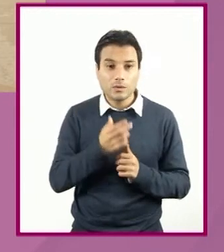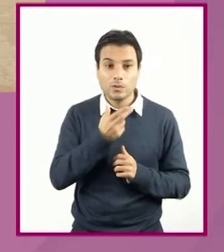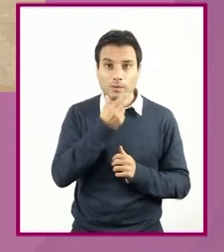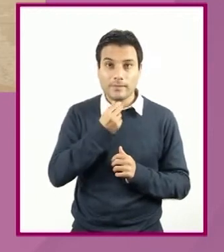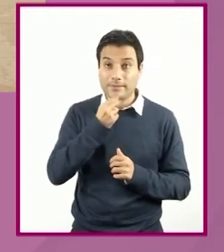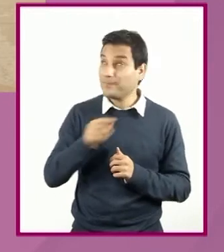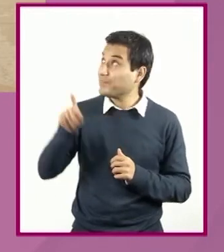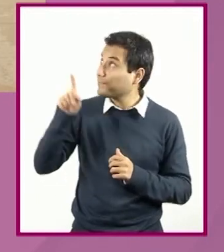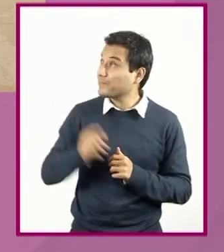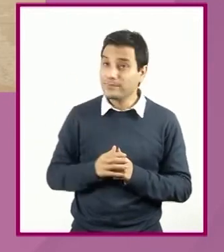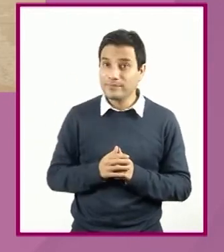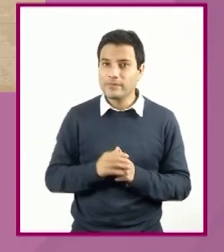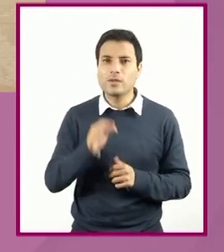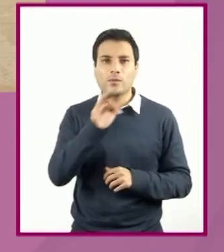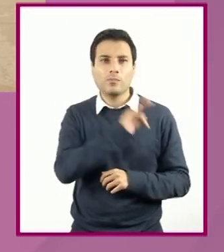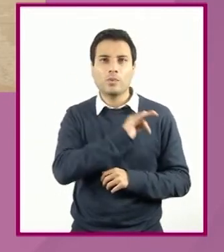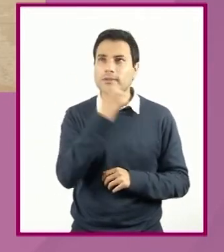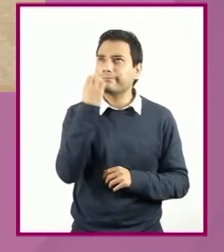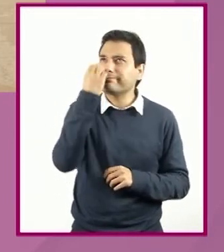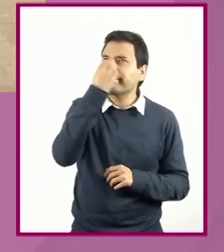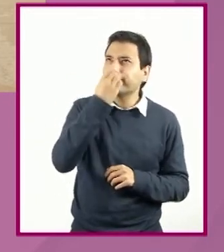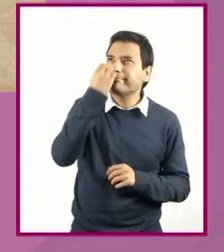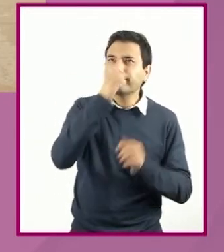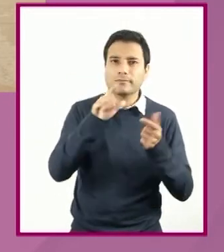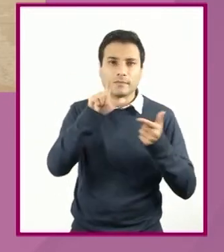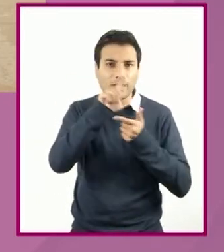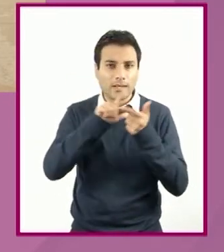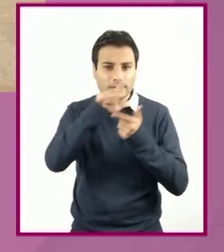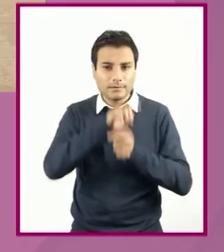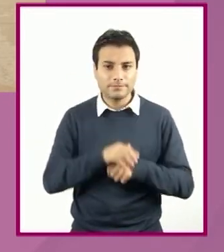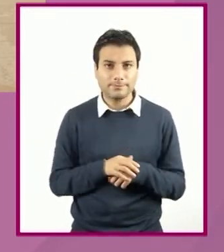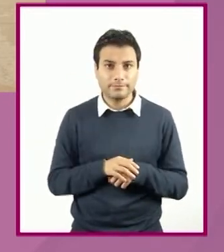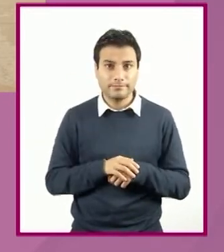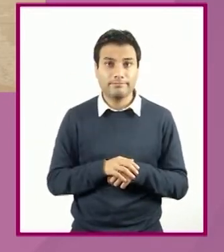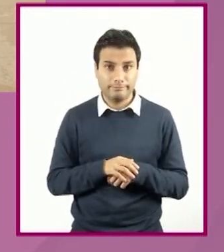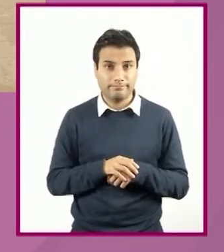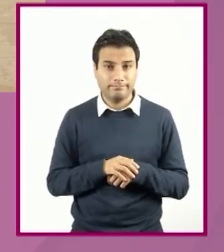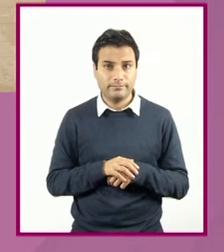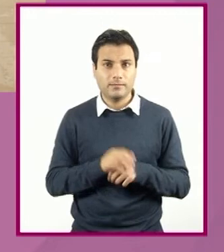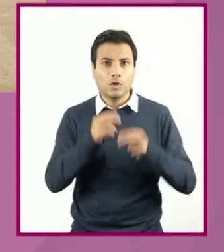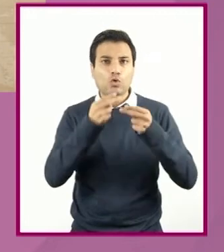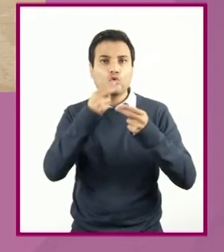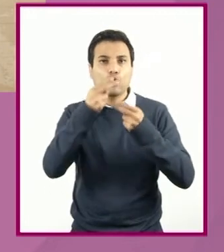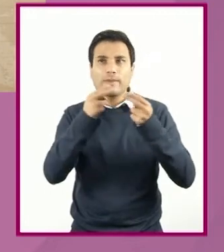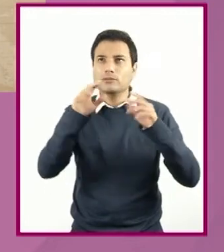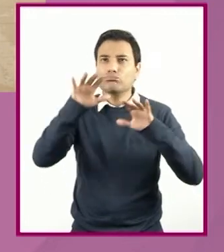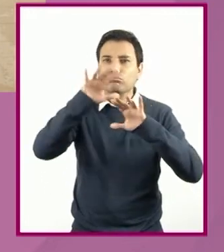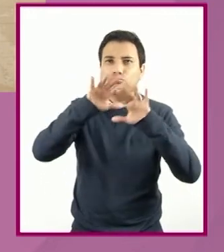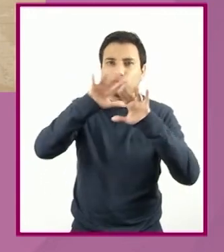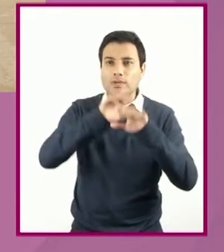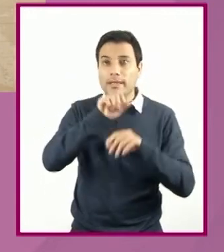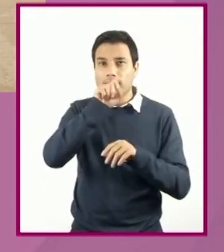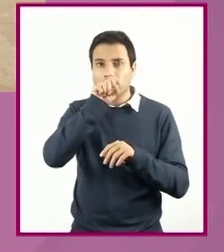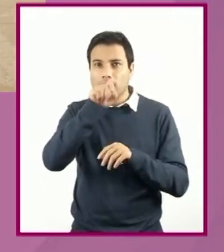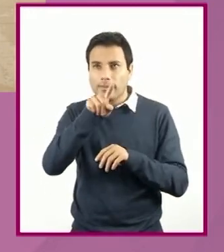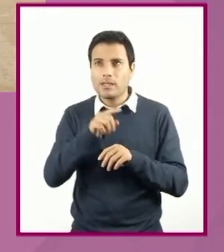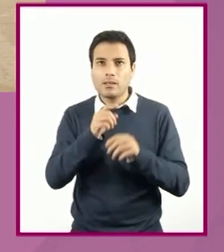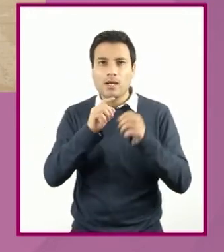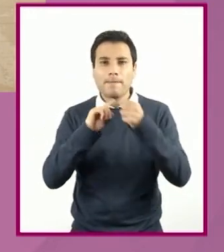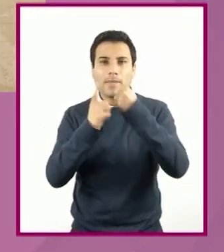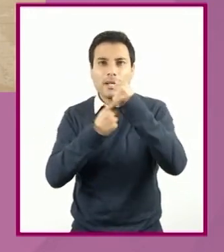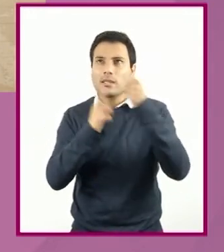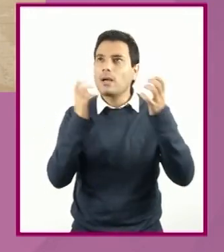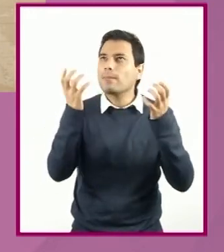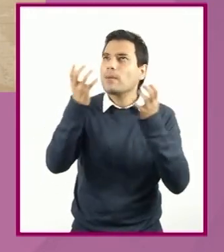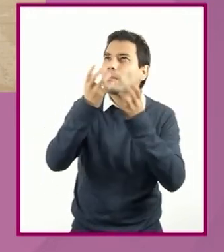Herschel pudo hacer observaciones de nuestra galaxia, en particular de las nebulosas, y el campo de estudio de los planetas